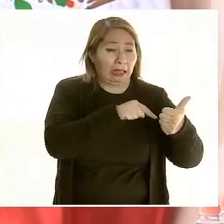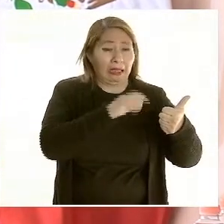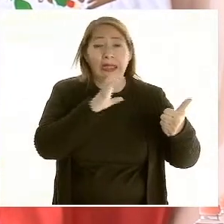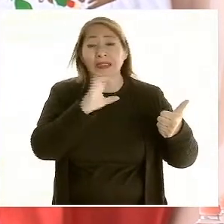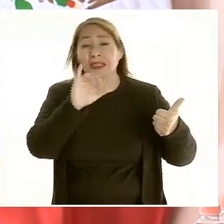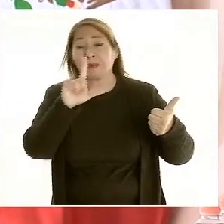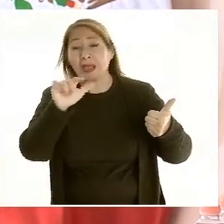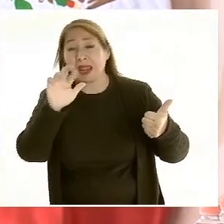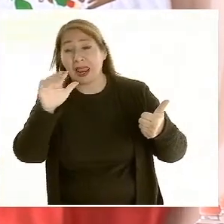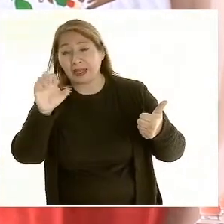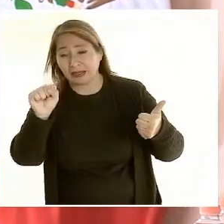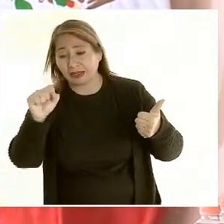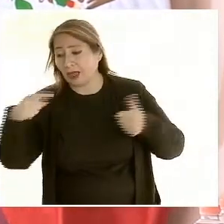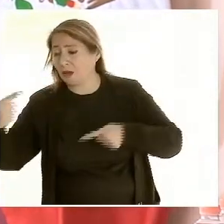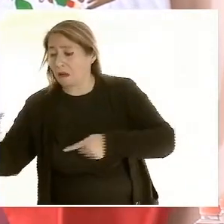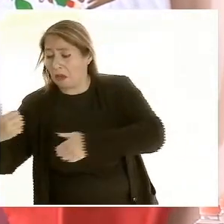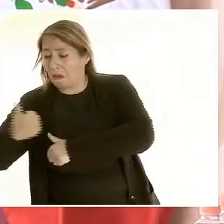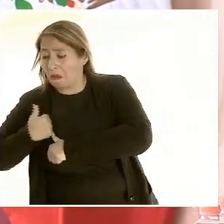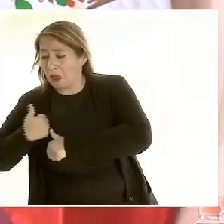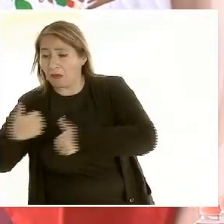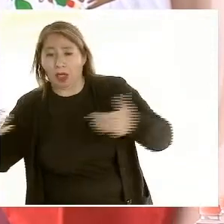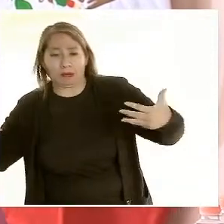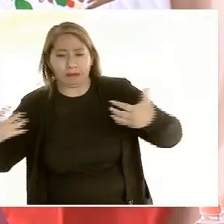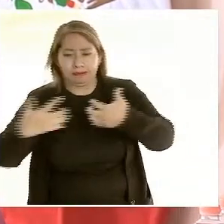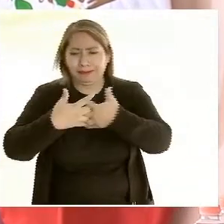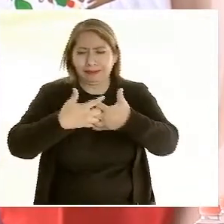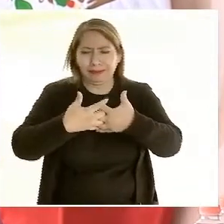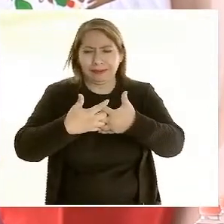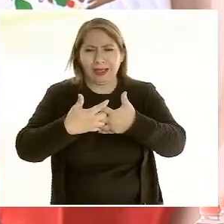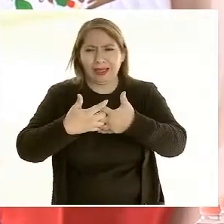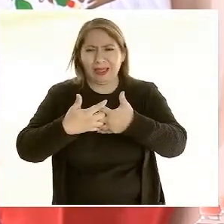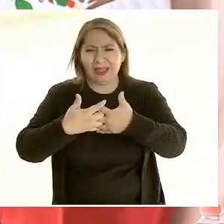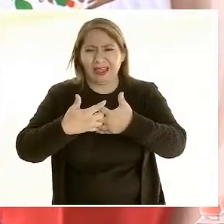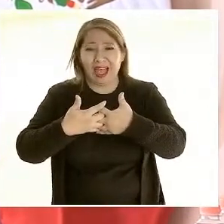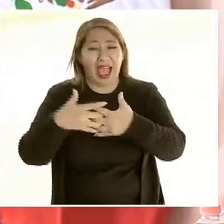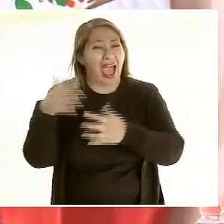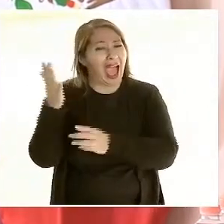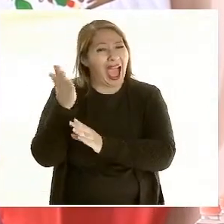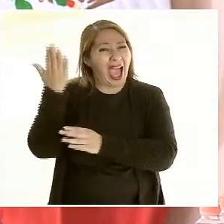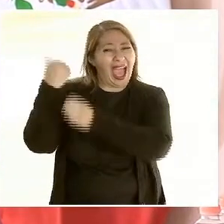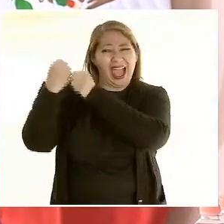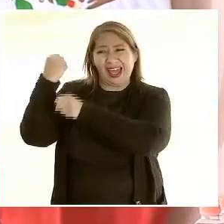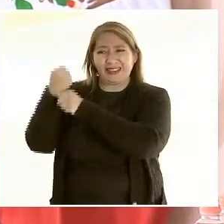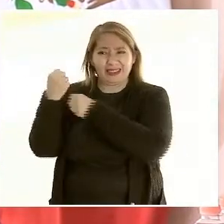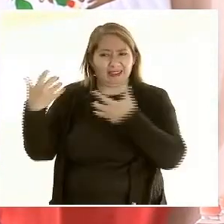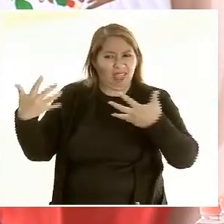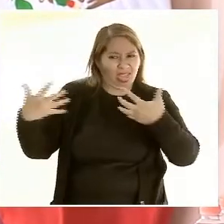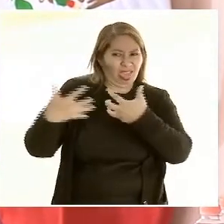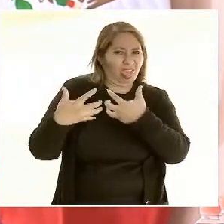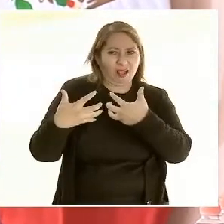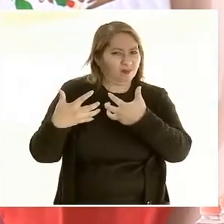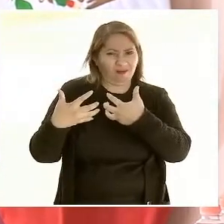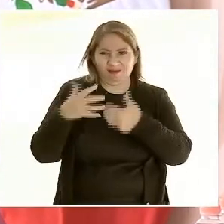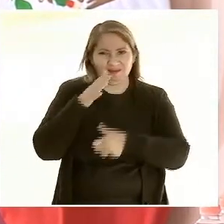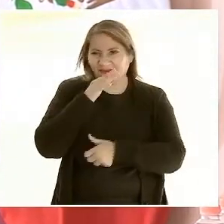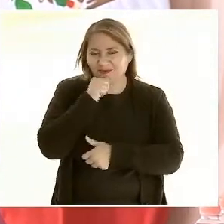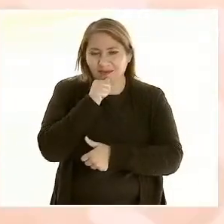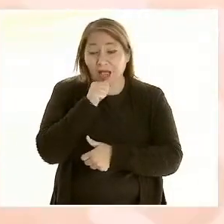y militares que se generó por las decisiones erróneas y